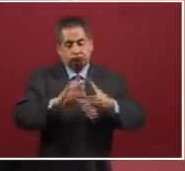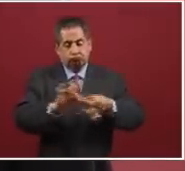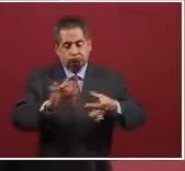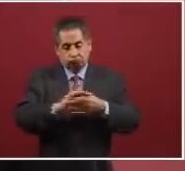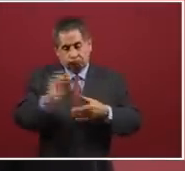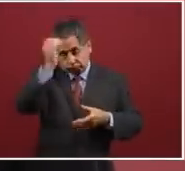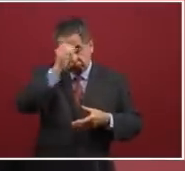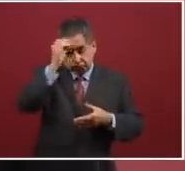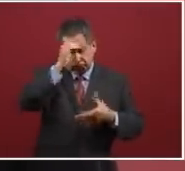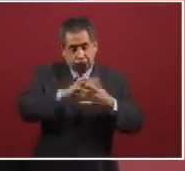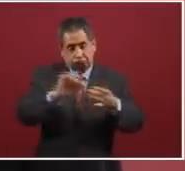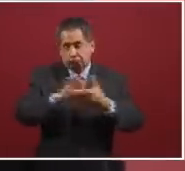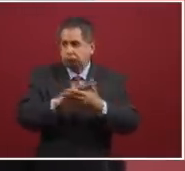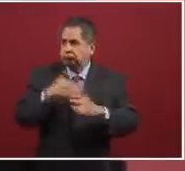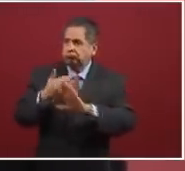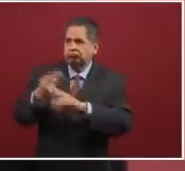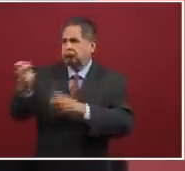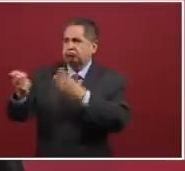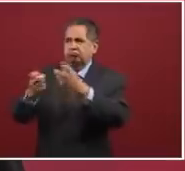opinión